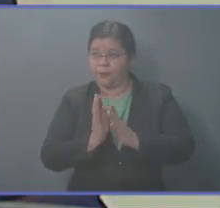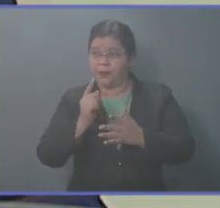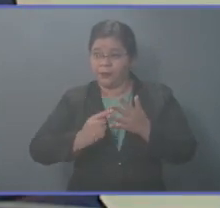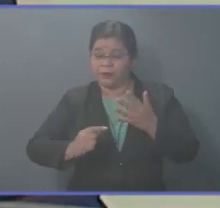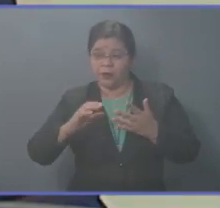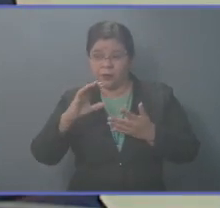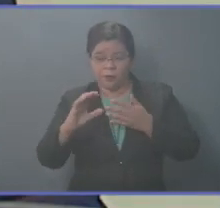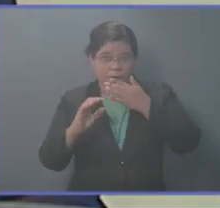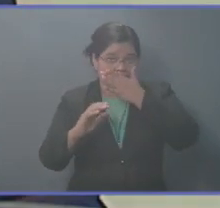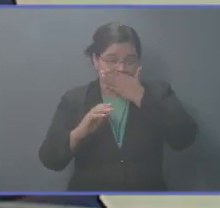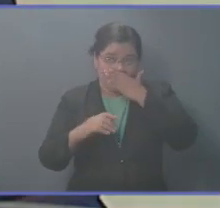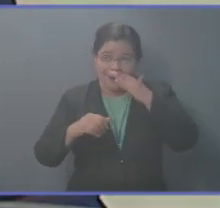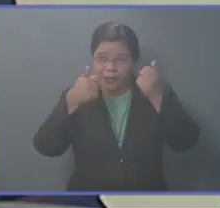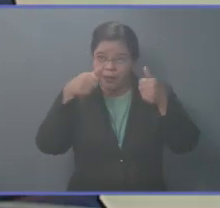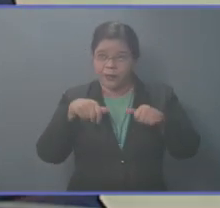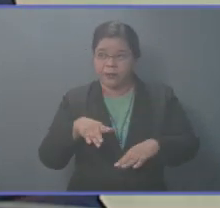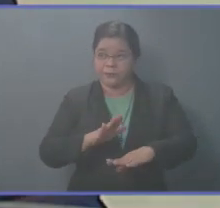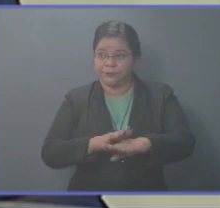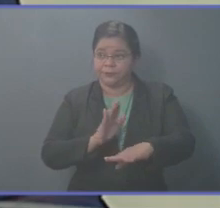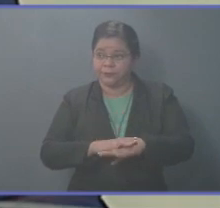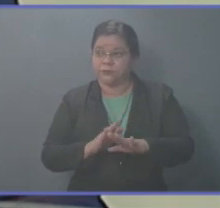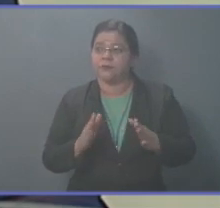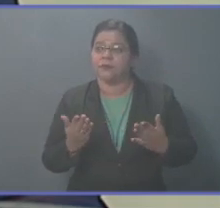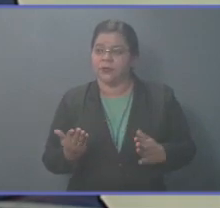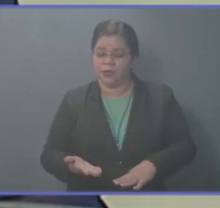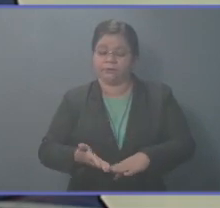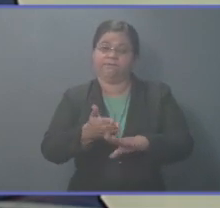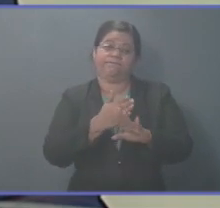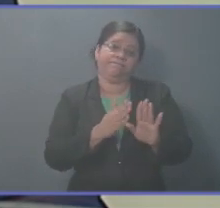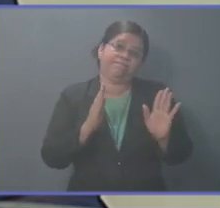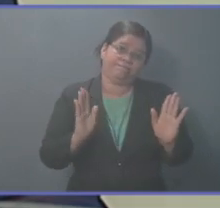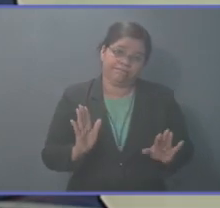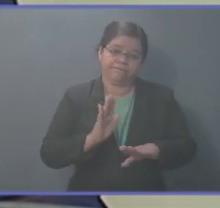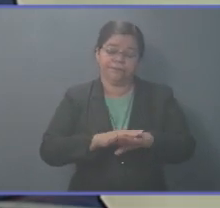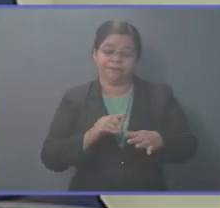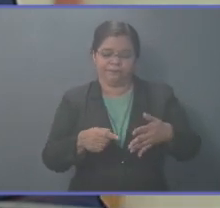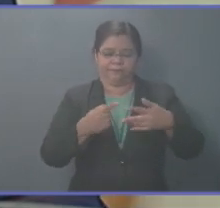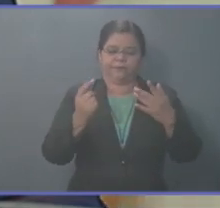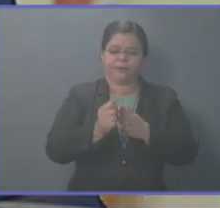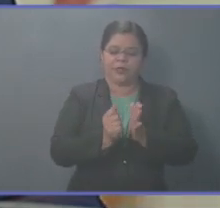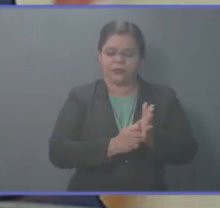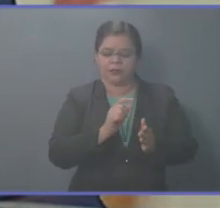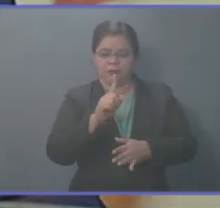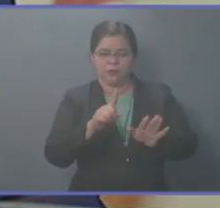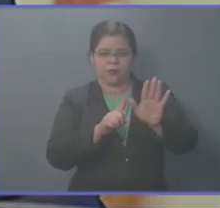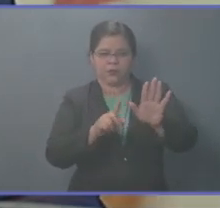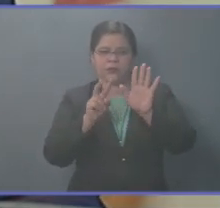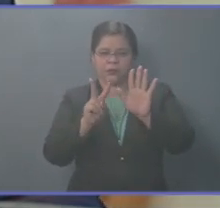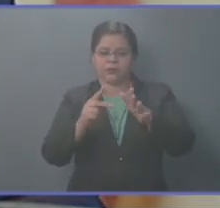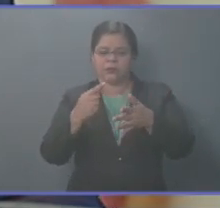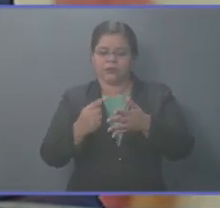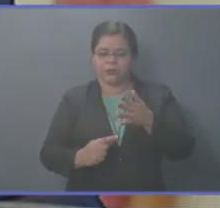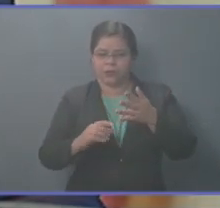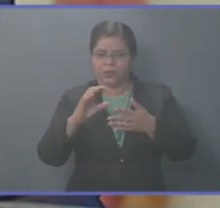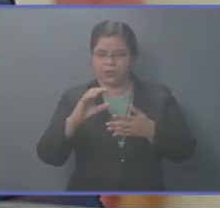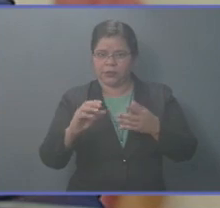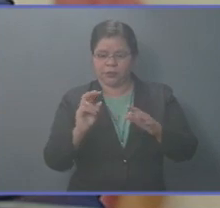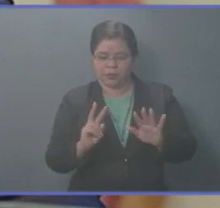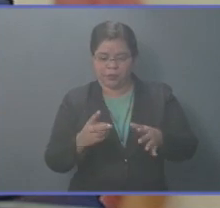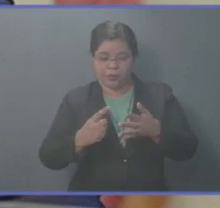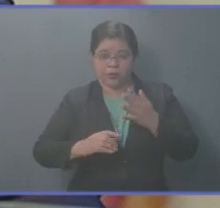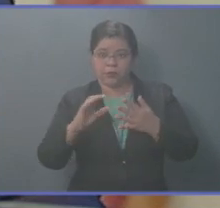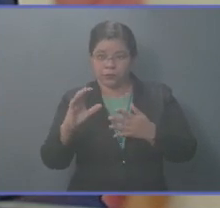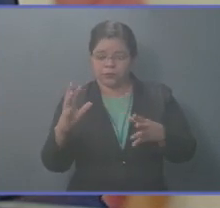la inconstitucionalidad del acuerdo de la convocatoria porque supuestamente viola el artículo 167, ordinal séptimo Constitución.